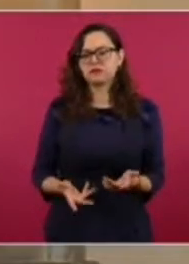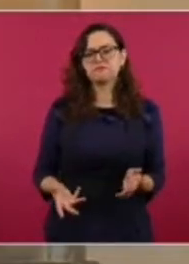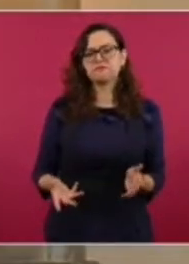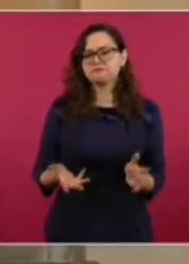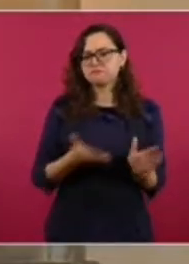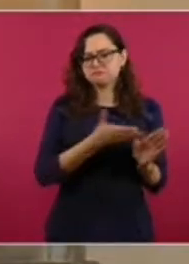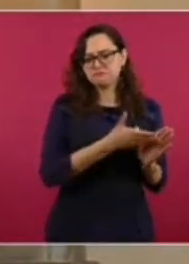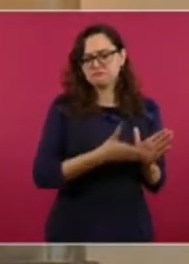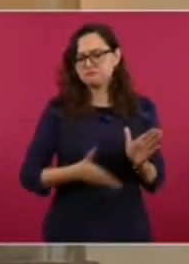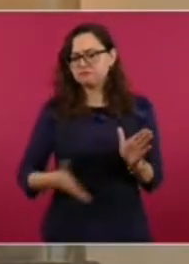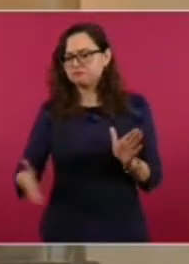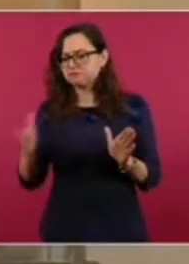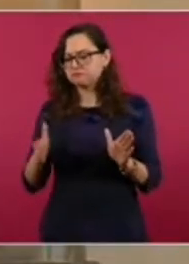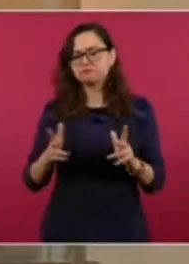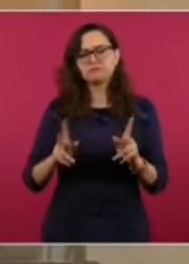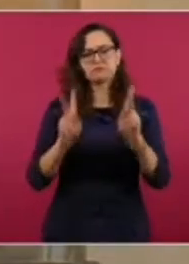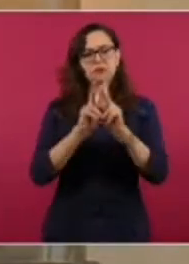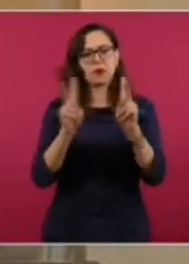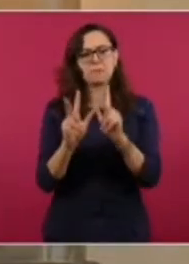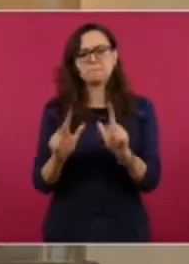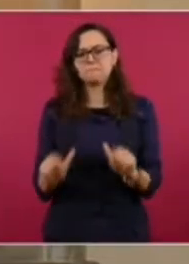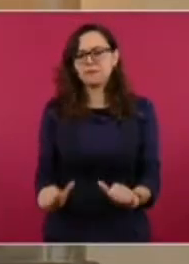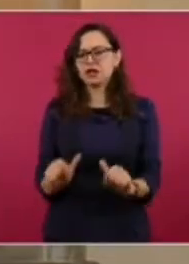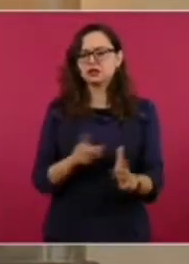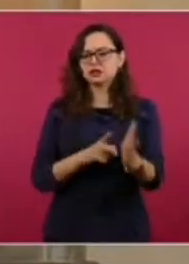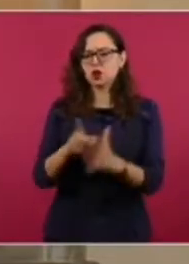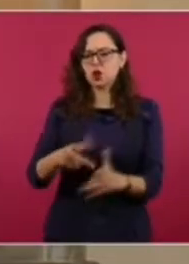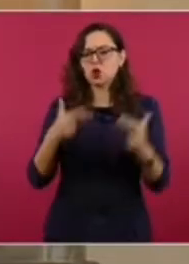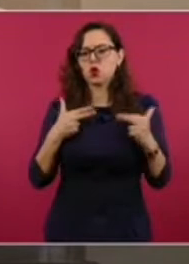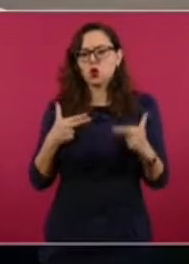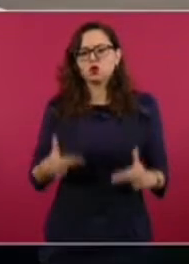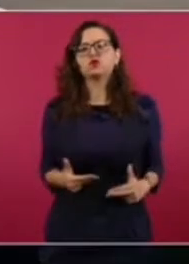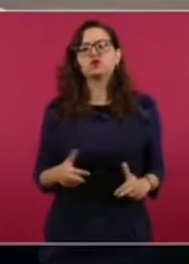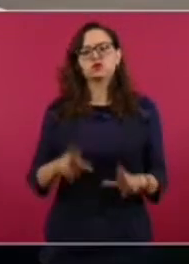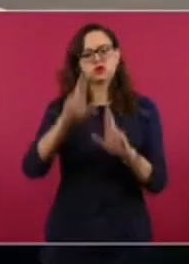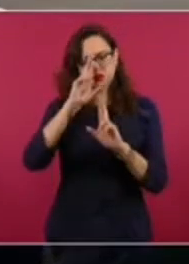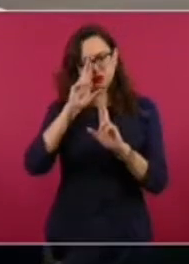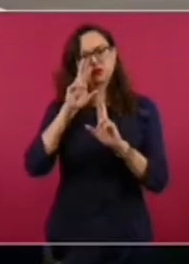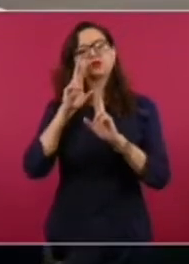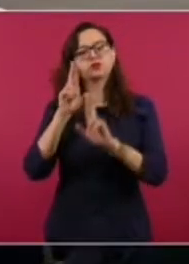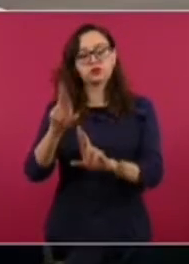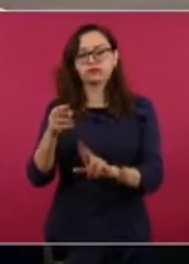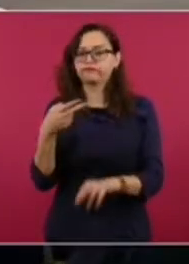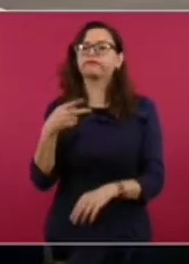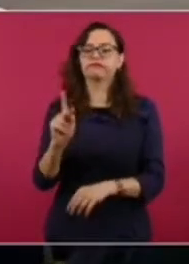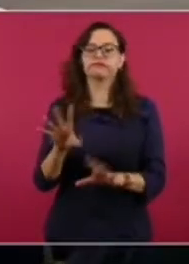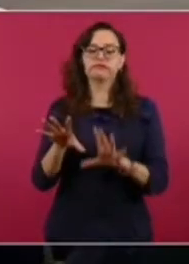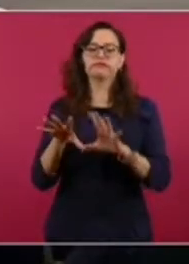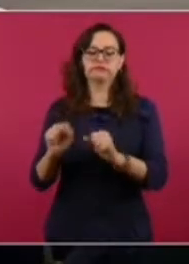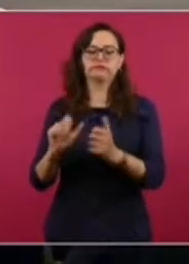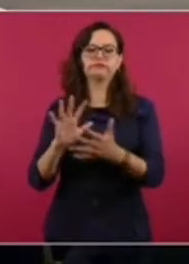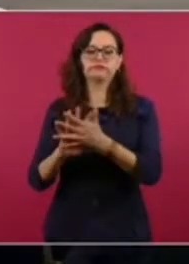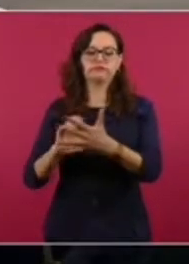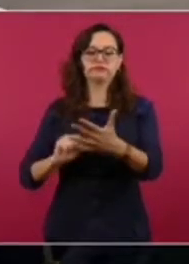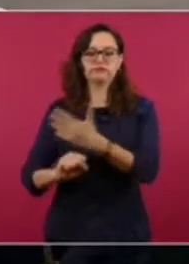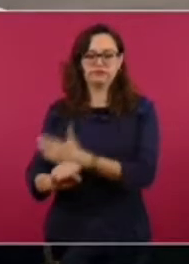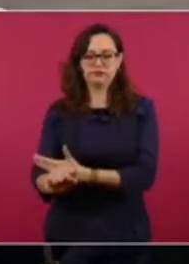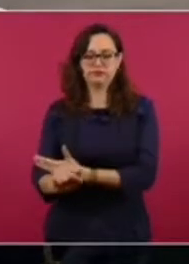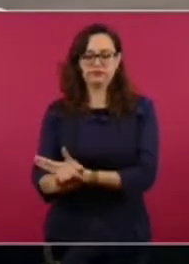pacífica con apego a derechos humanos y respetando los derechos del imputado el pasado día